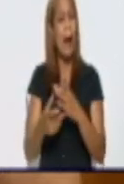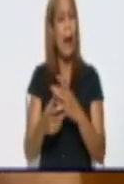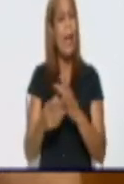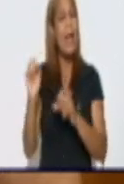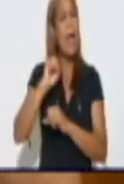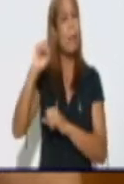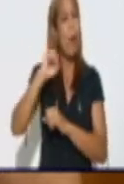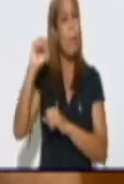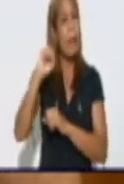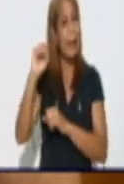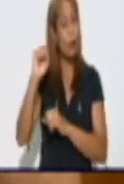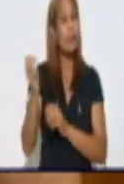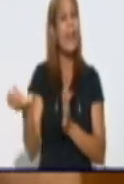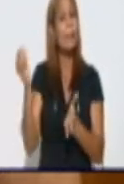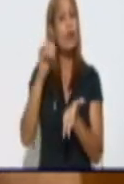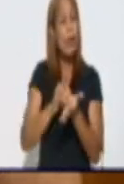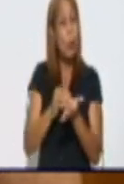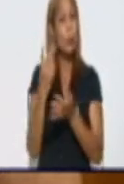dos equipos nuevos